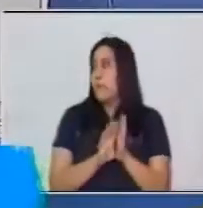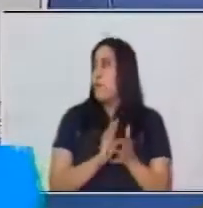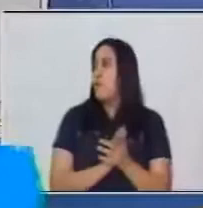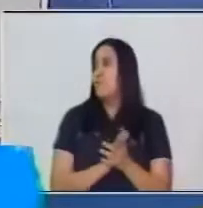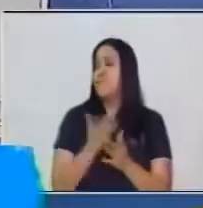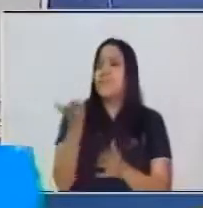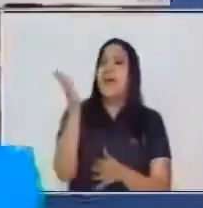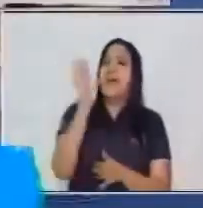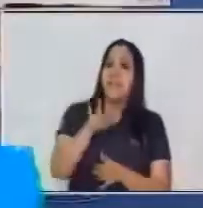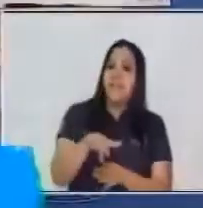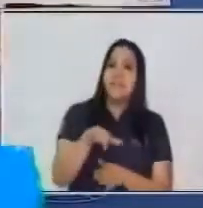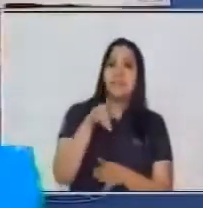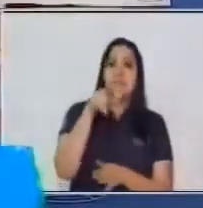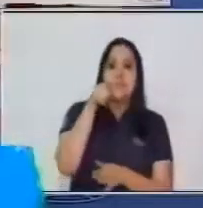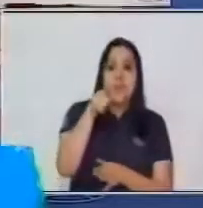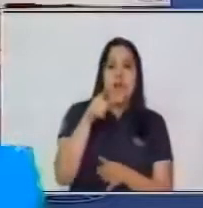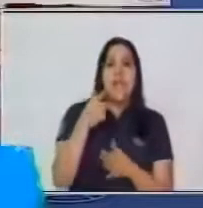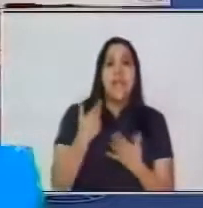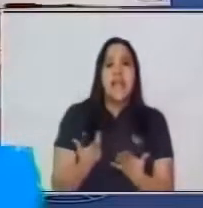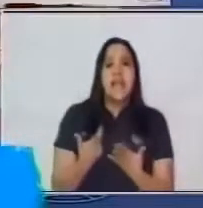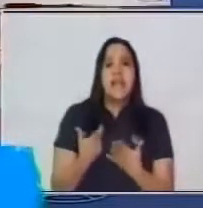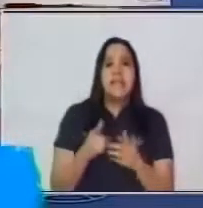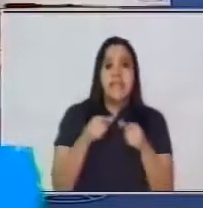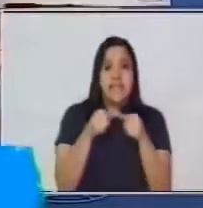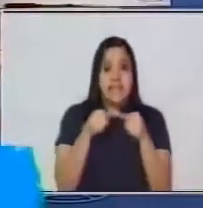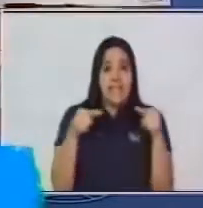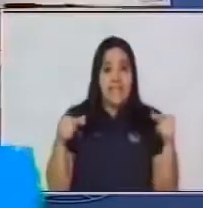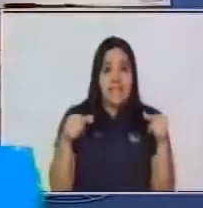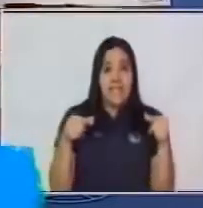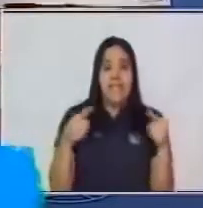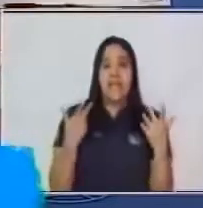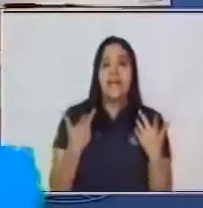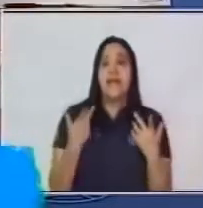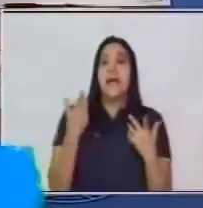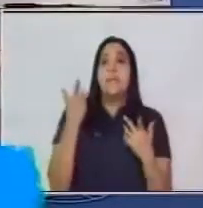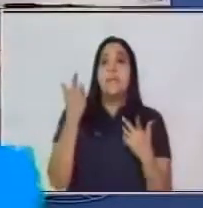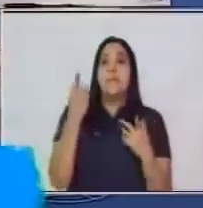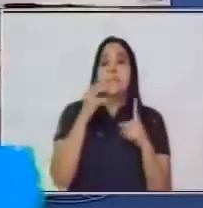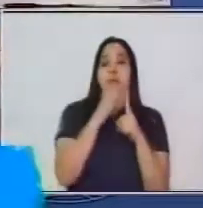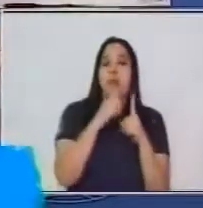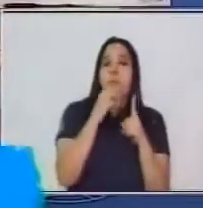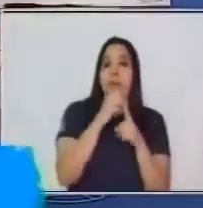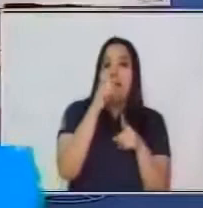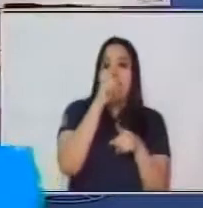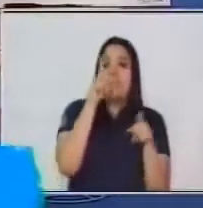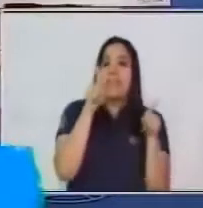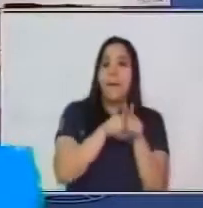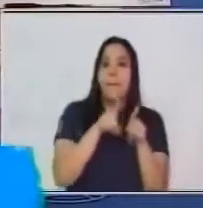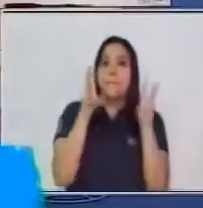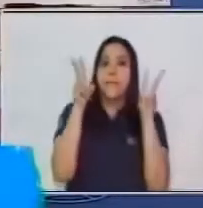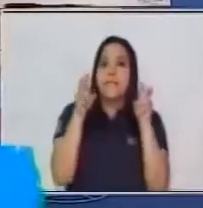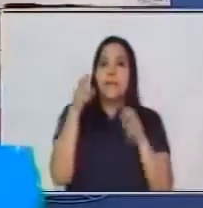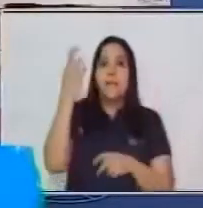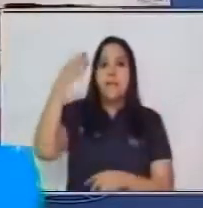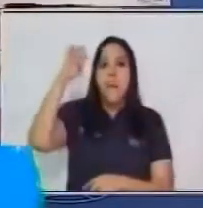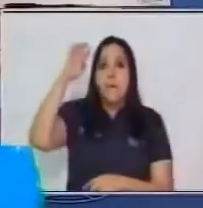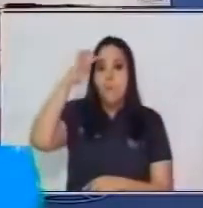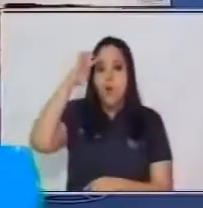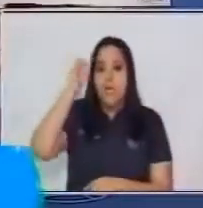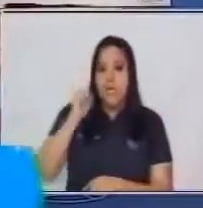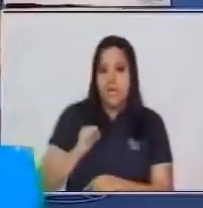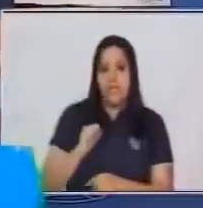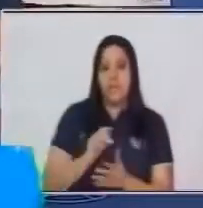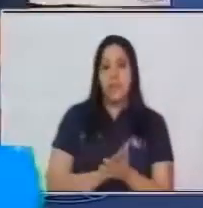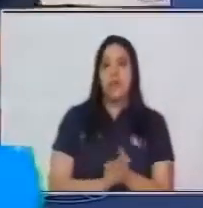Luego también la tira cómica puede tocar temas políticos, de alguna denuncia social o sátira. ¿A qué